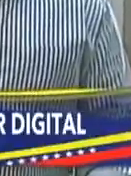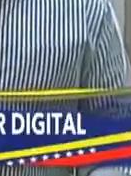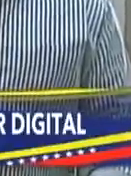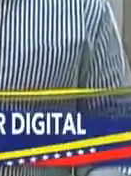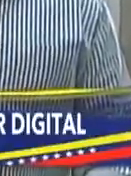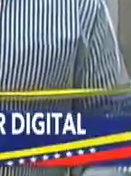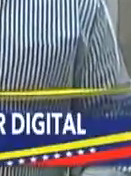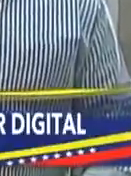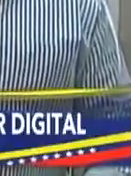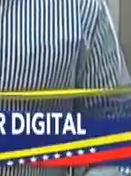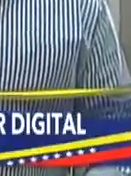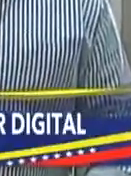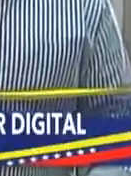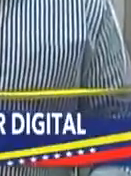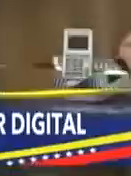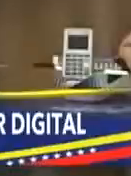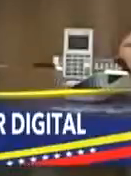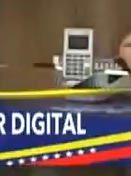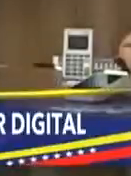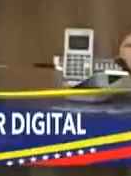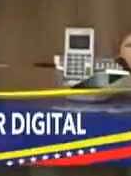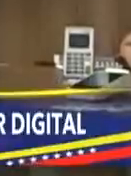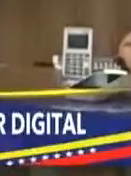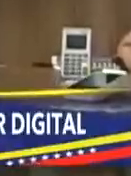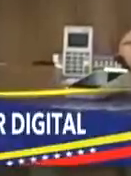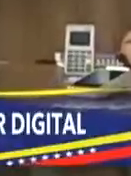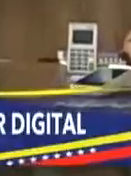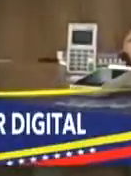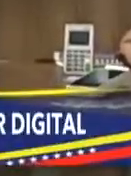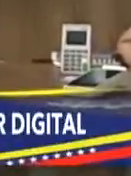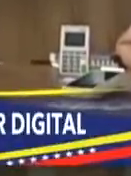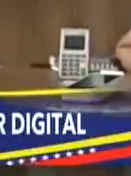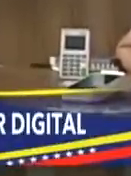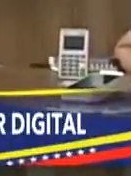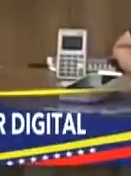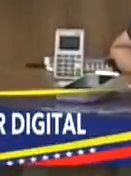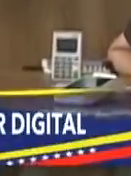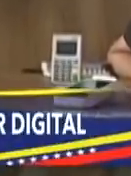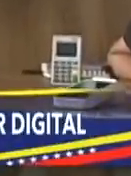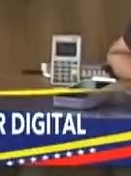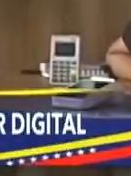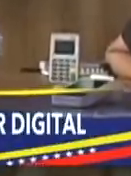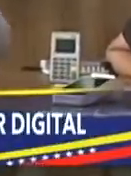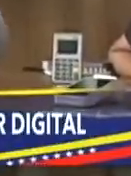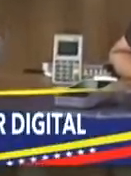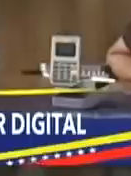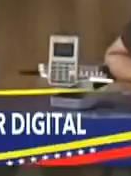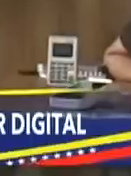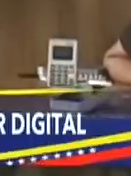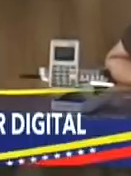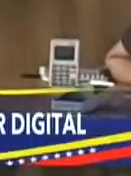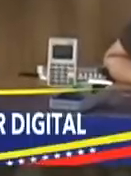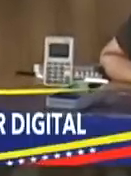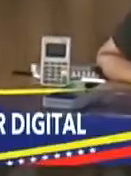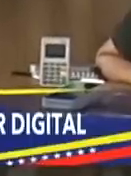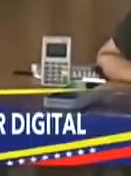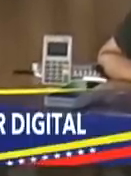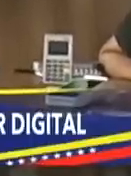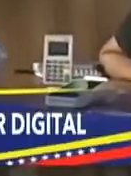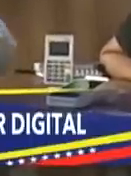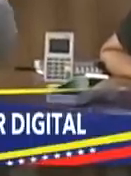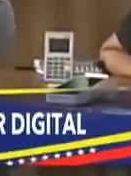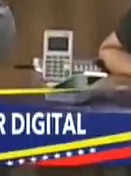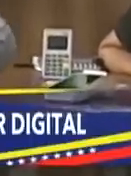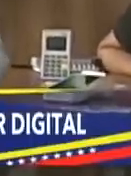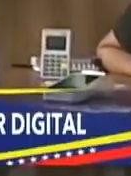ese crédito que me han otorgado el día de hoy para hacer crecer mi emprendimiento para dárselo